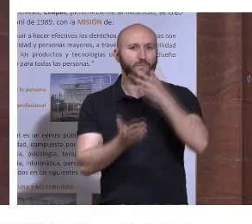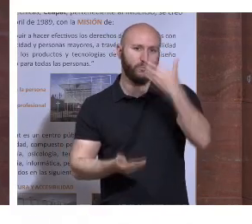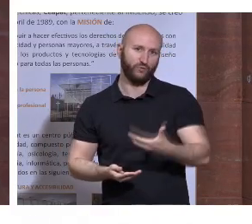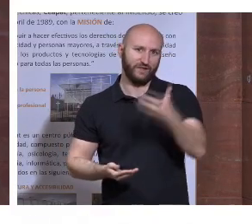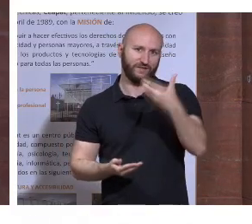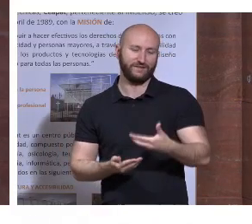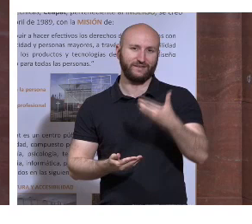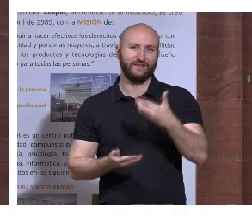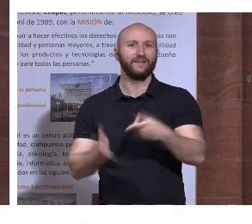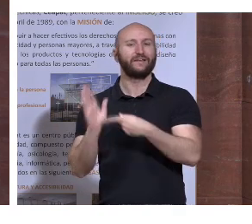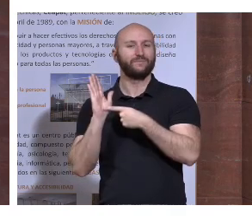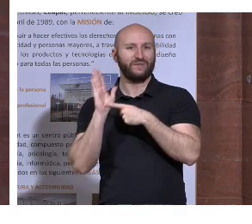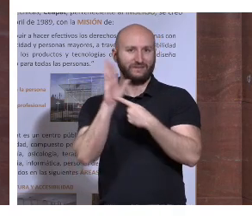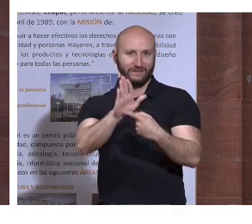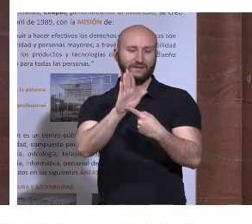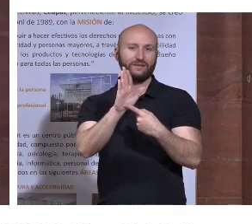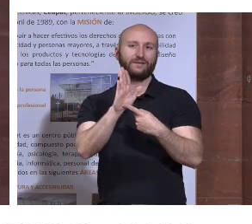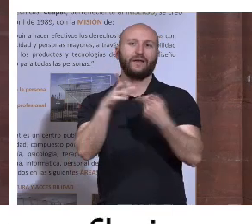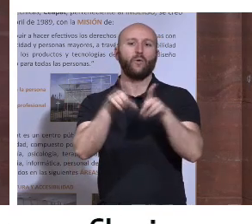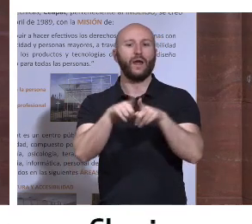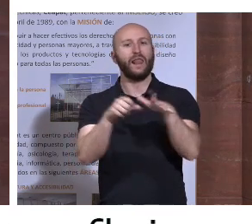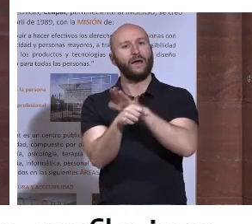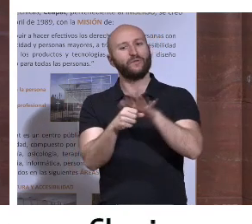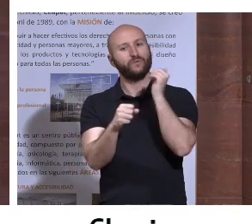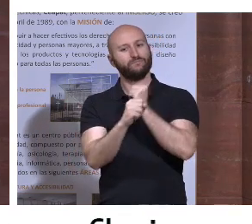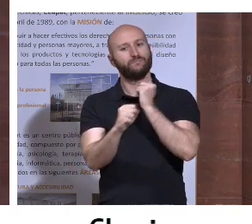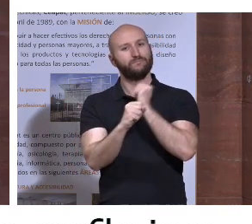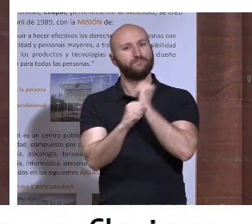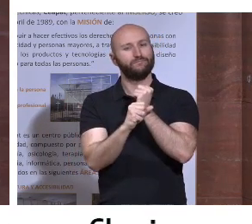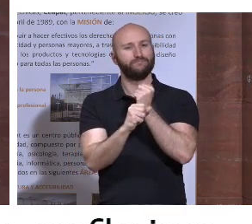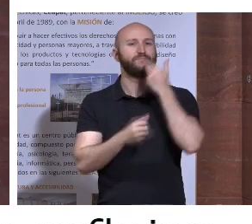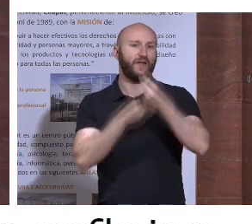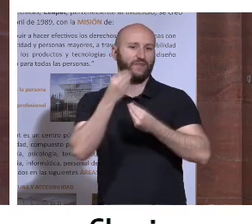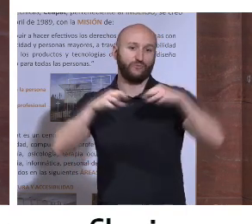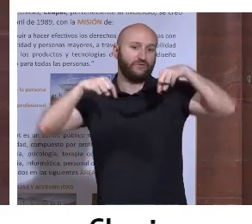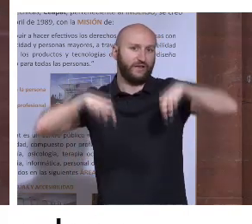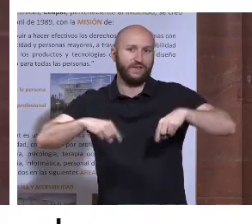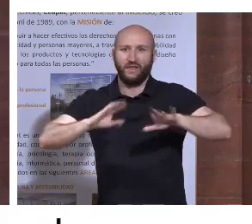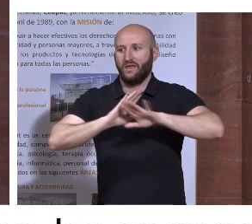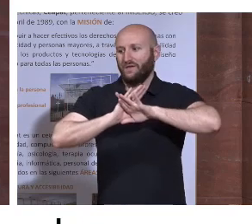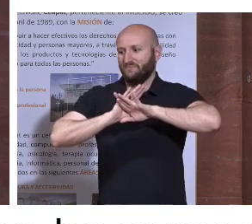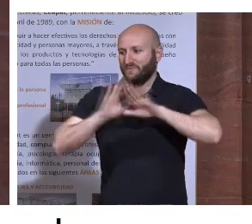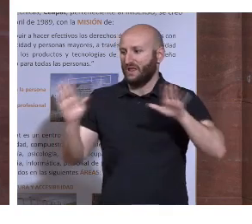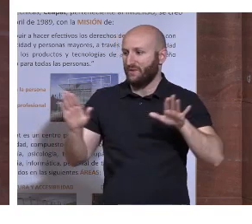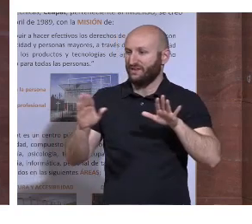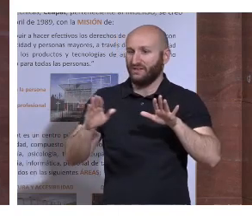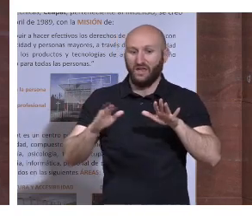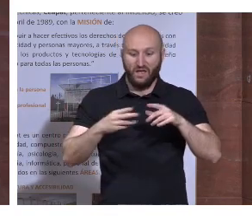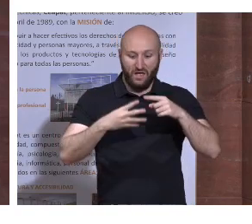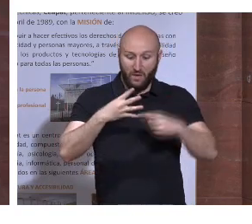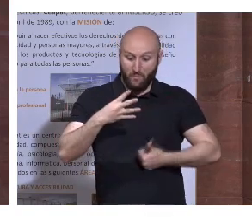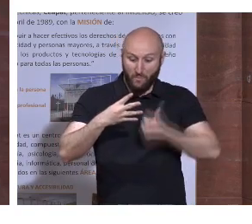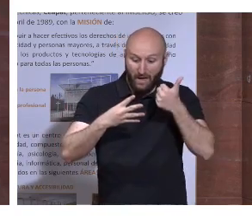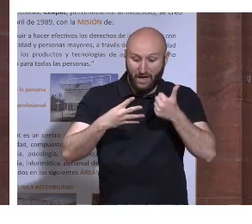que reflejan un poco el ámbito del trabajo que hacemos aquí. Y nada más, bueno, yo no sé si tenía más cosas, pero de